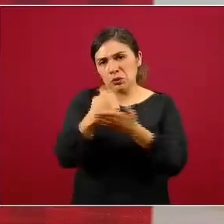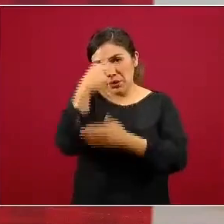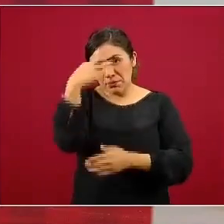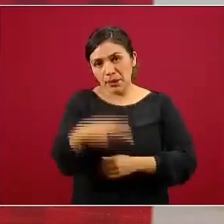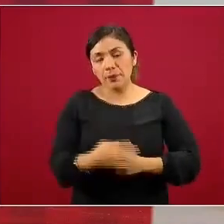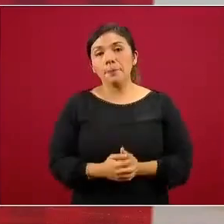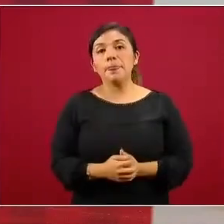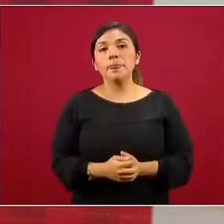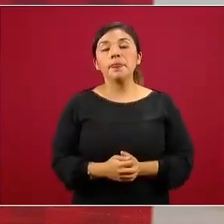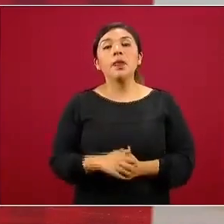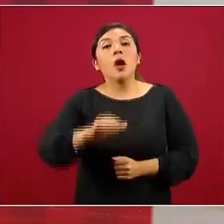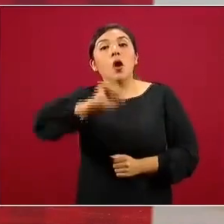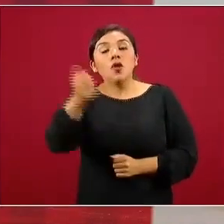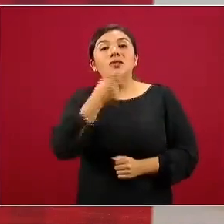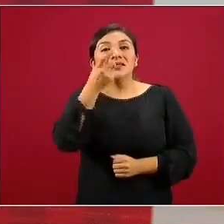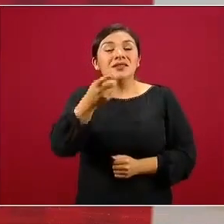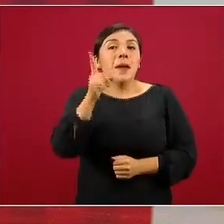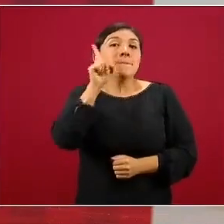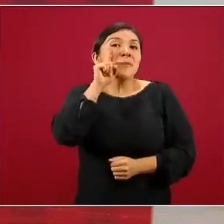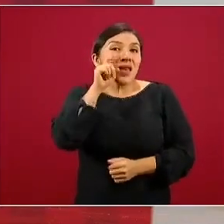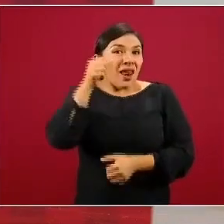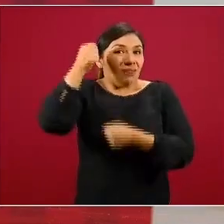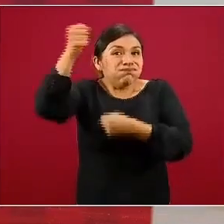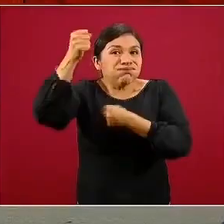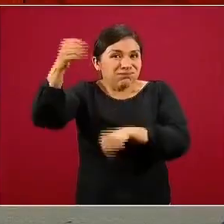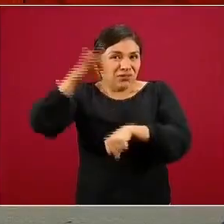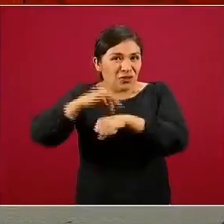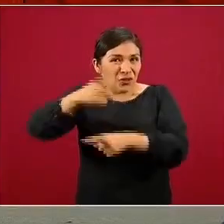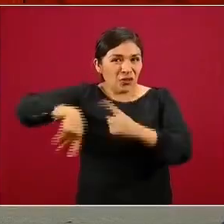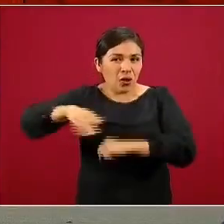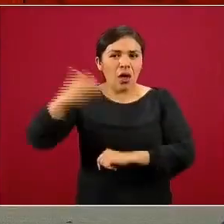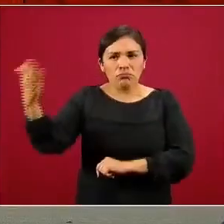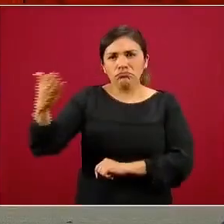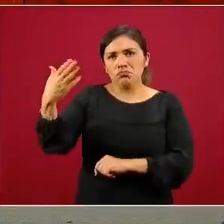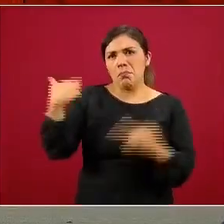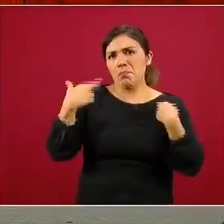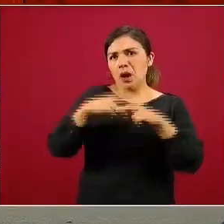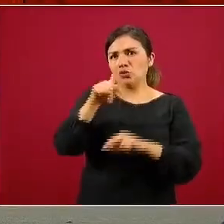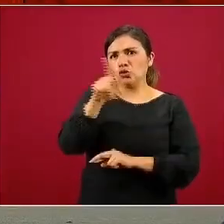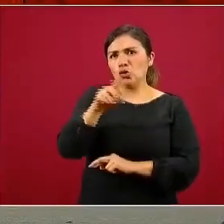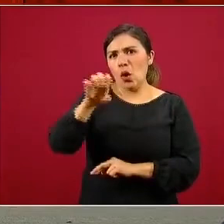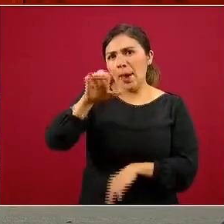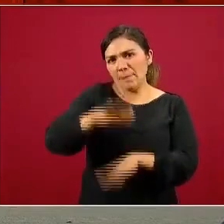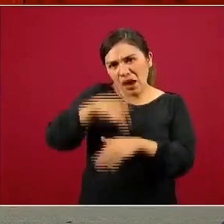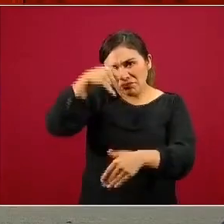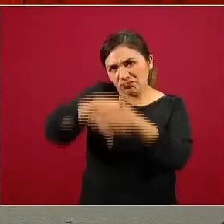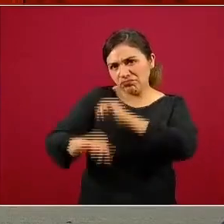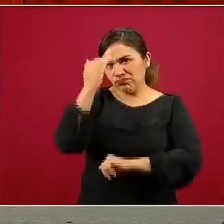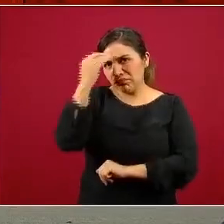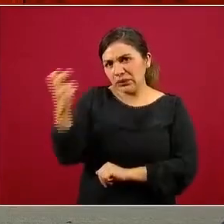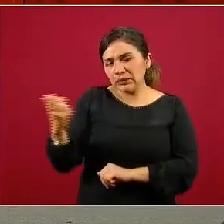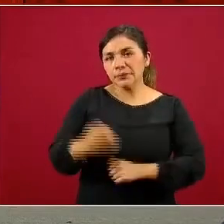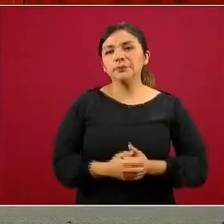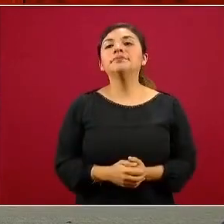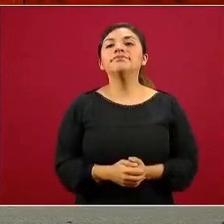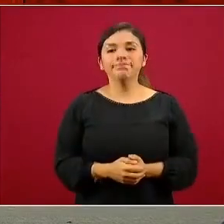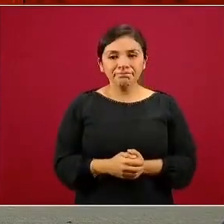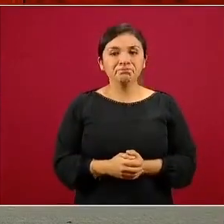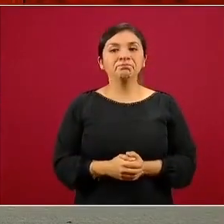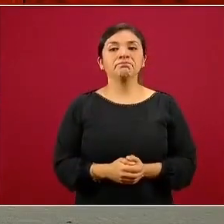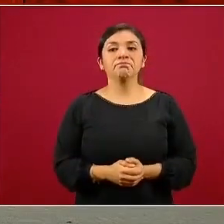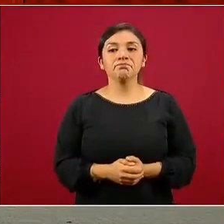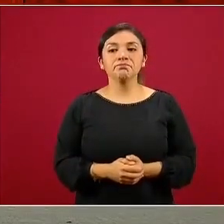México. Y respecto a la protesta, no sé, el maestro Zoe Robledo tiene más conocimiento del asunto. Muchas